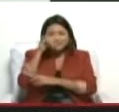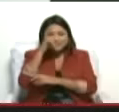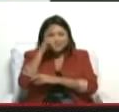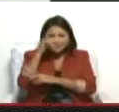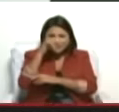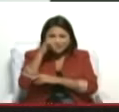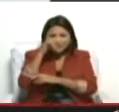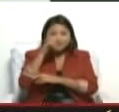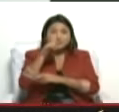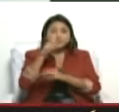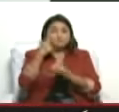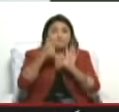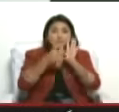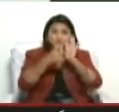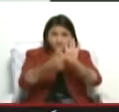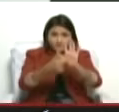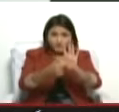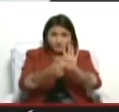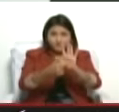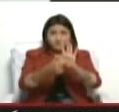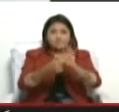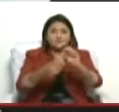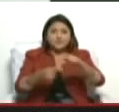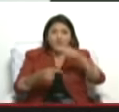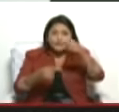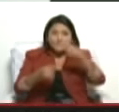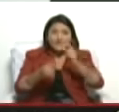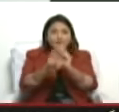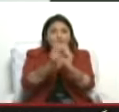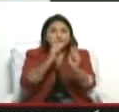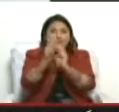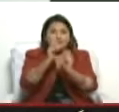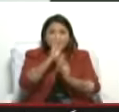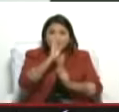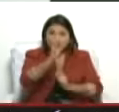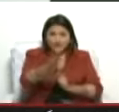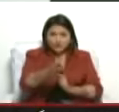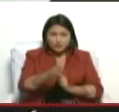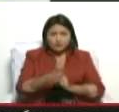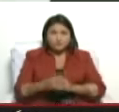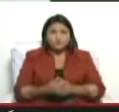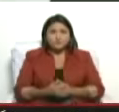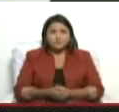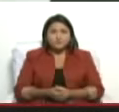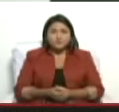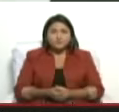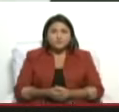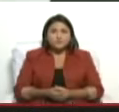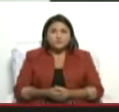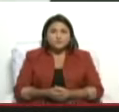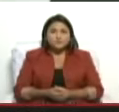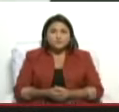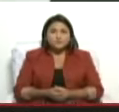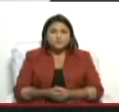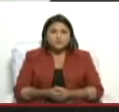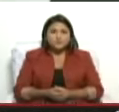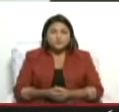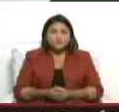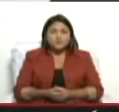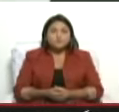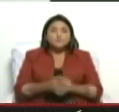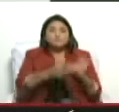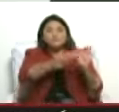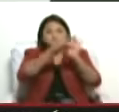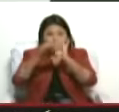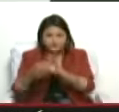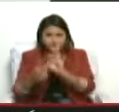y realizar la transmisión de la primera entrevista en tiempo real de los avances de la operación crear una afinidad